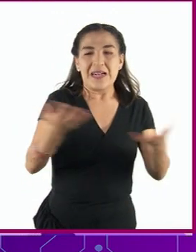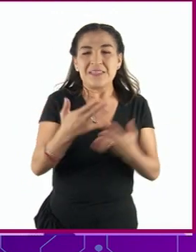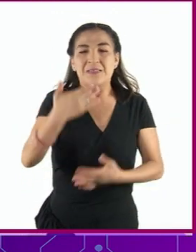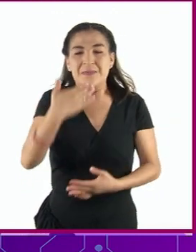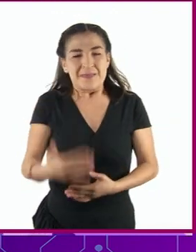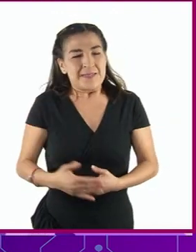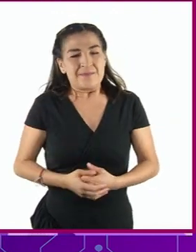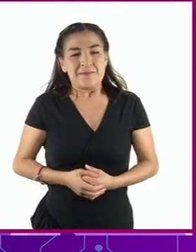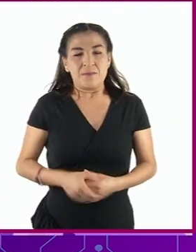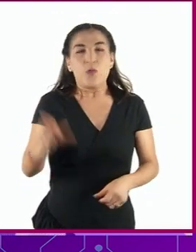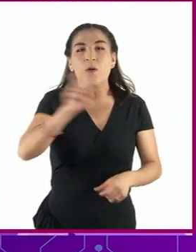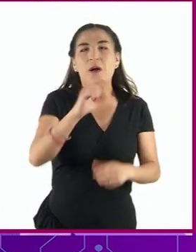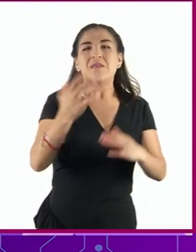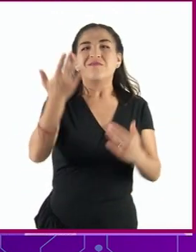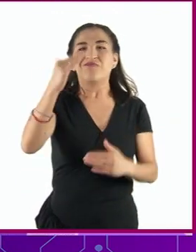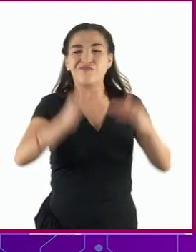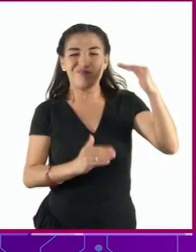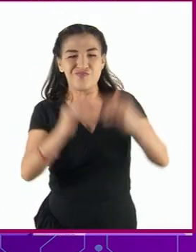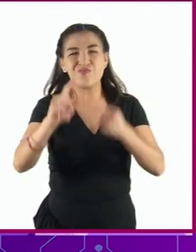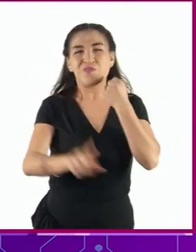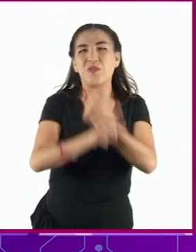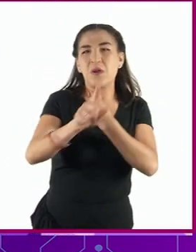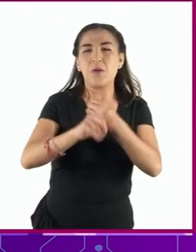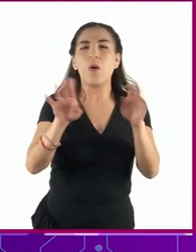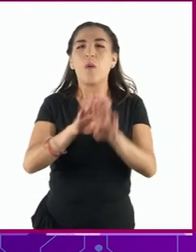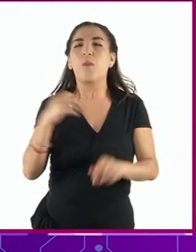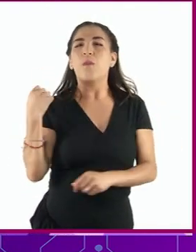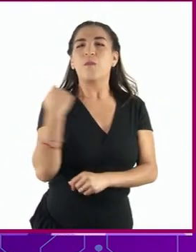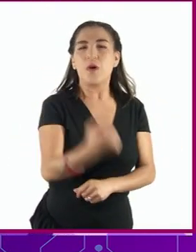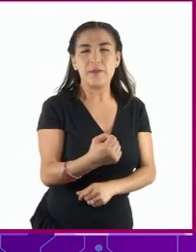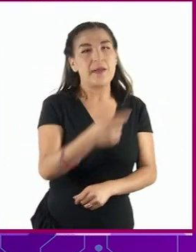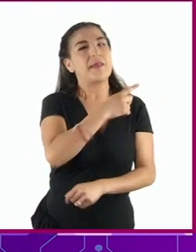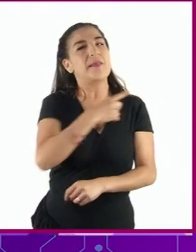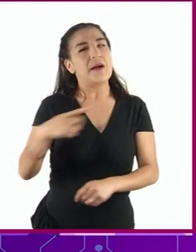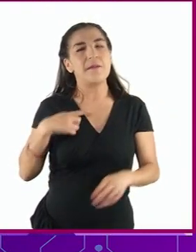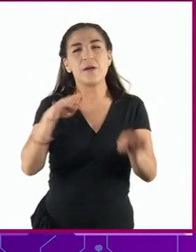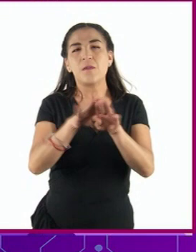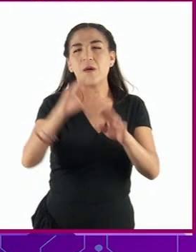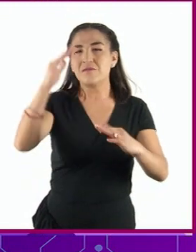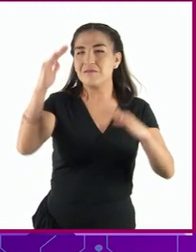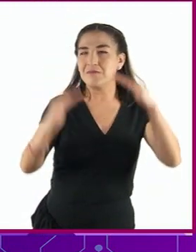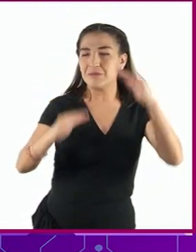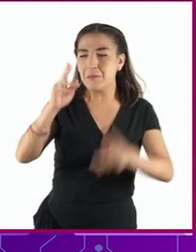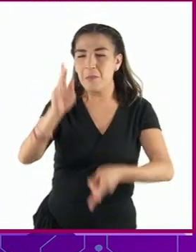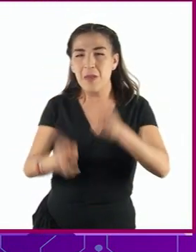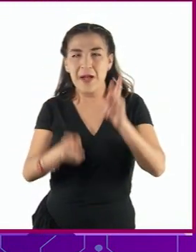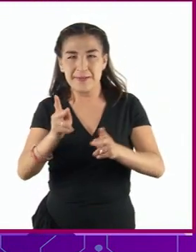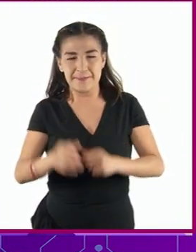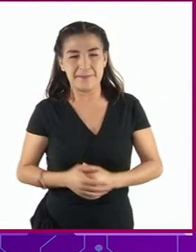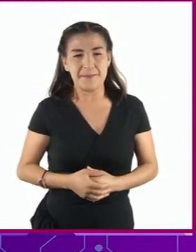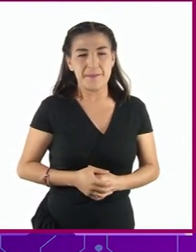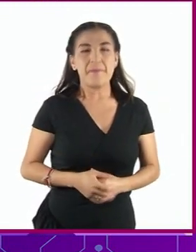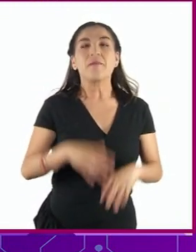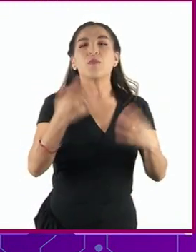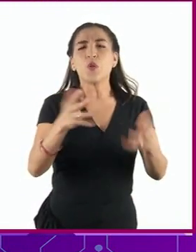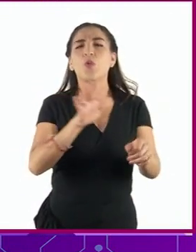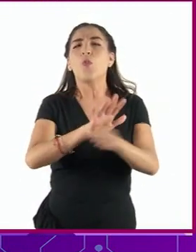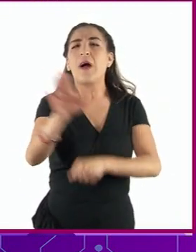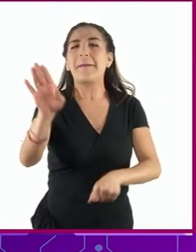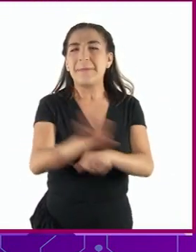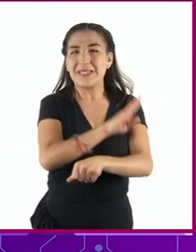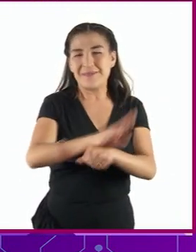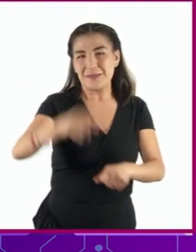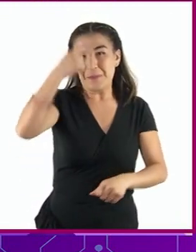hay demasiado desequilibrio de poder, primero hay que nivelar. Ahora bien, algunos de los beneficios de